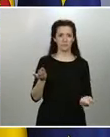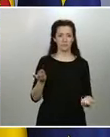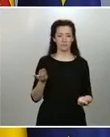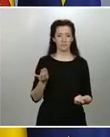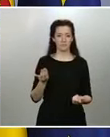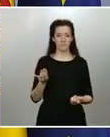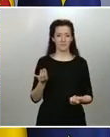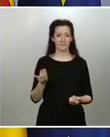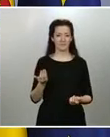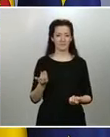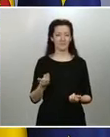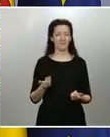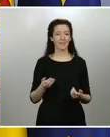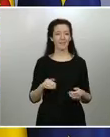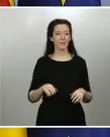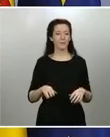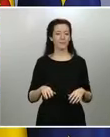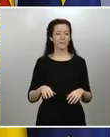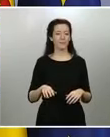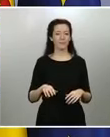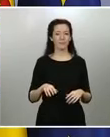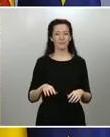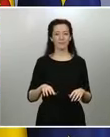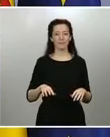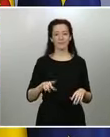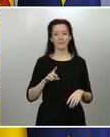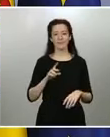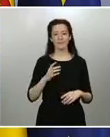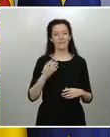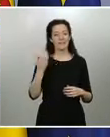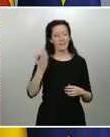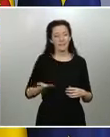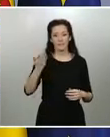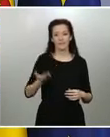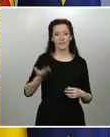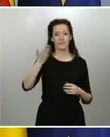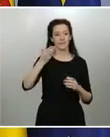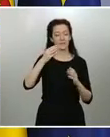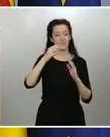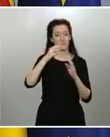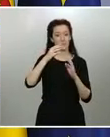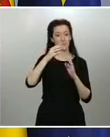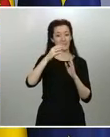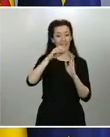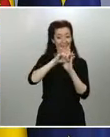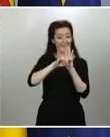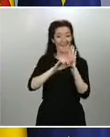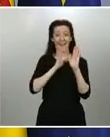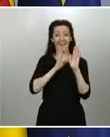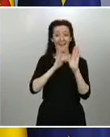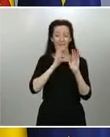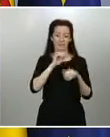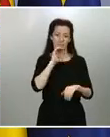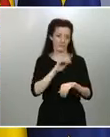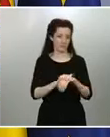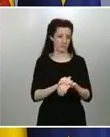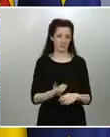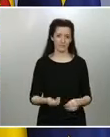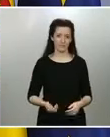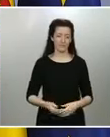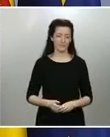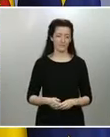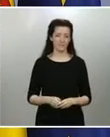cuando lo que importante es que se cumplan esos requisitos se puede el partido doblar abstener